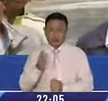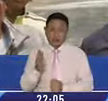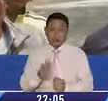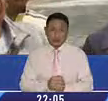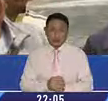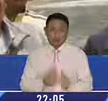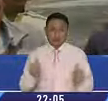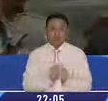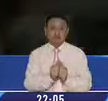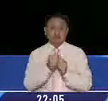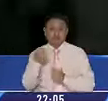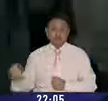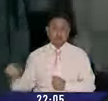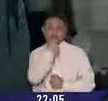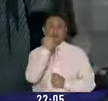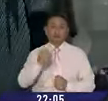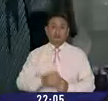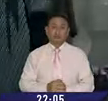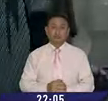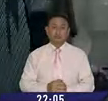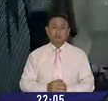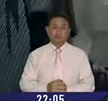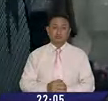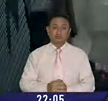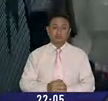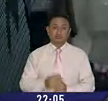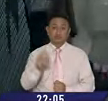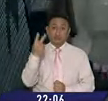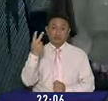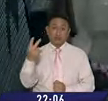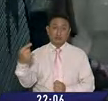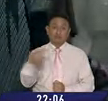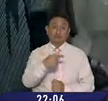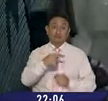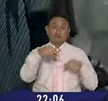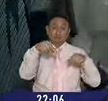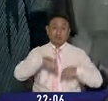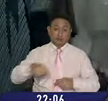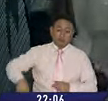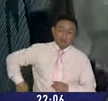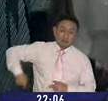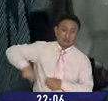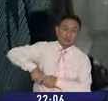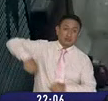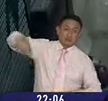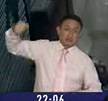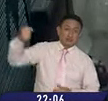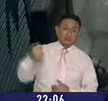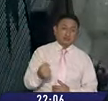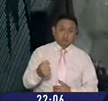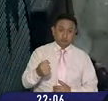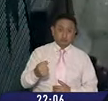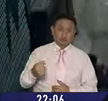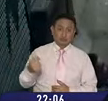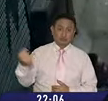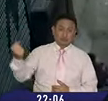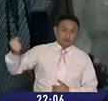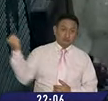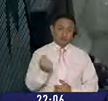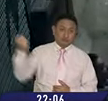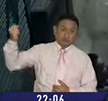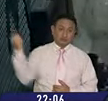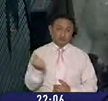acompaña y le golpea, le agrede. En una segunda escena se observa cómo el delincuente saca de su bolsillo un cuchillo. Le propicia